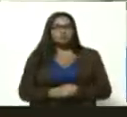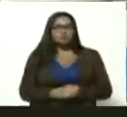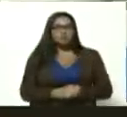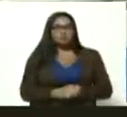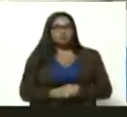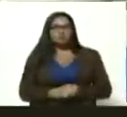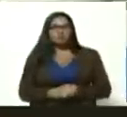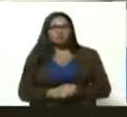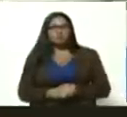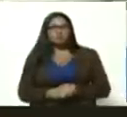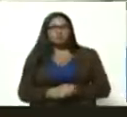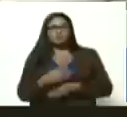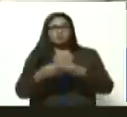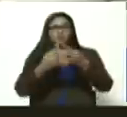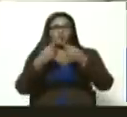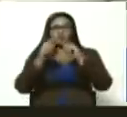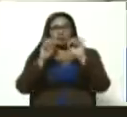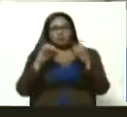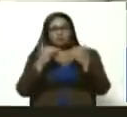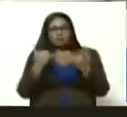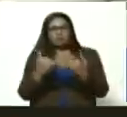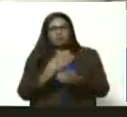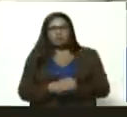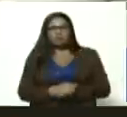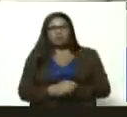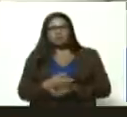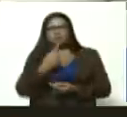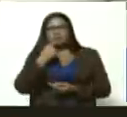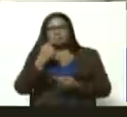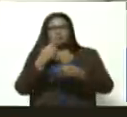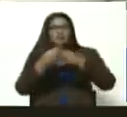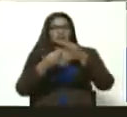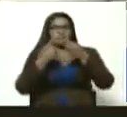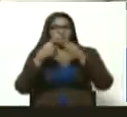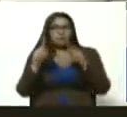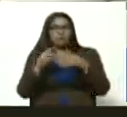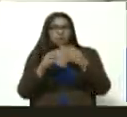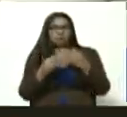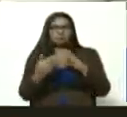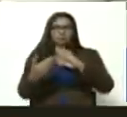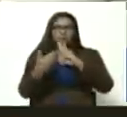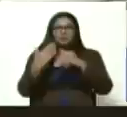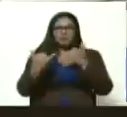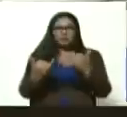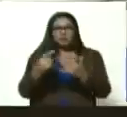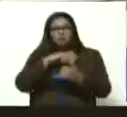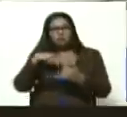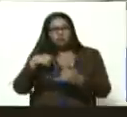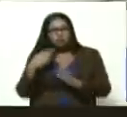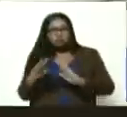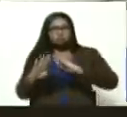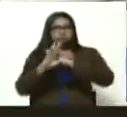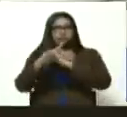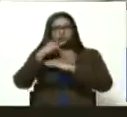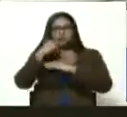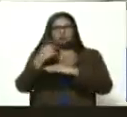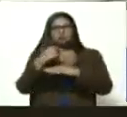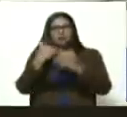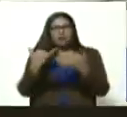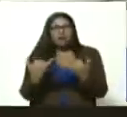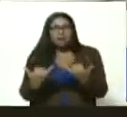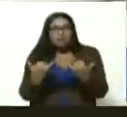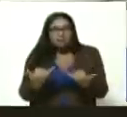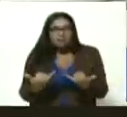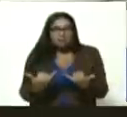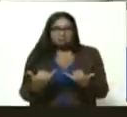dicen y hacen otra dicen ese otro que nos amenazan con sanciones a nosotros a estas alturas